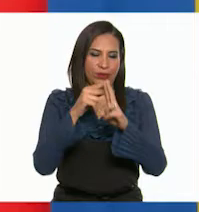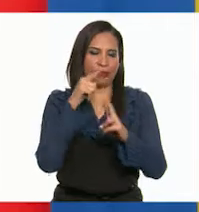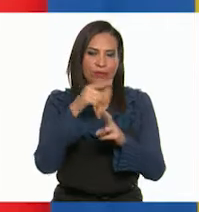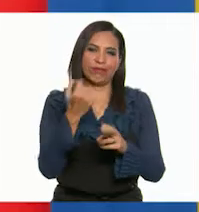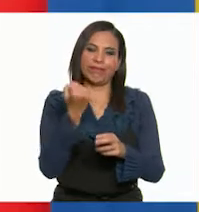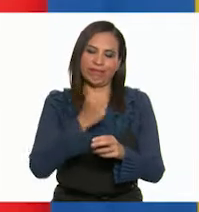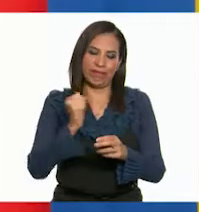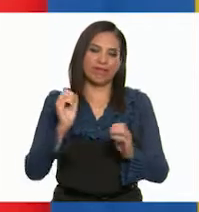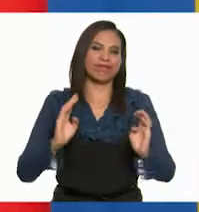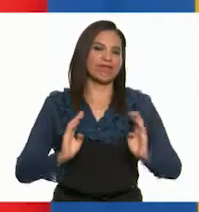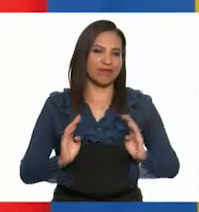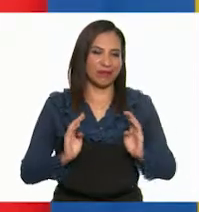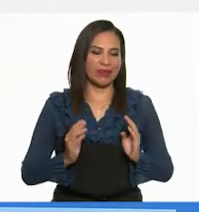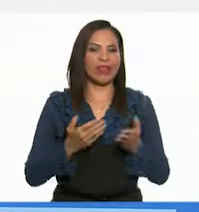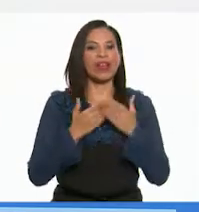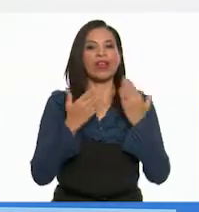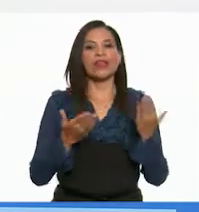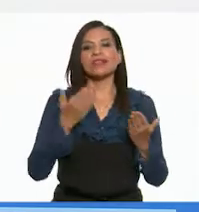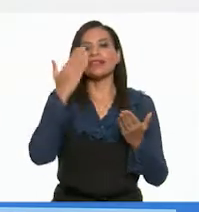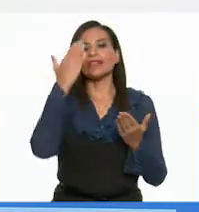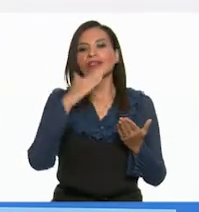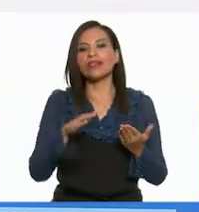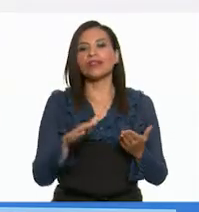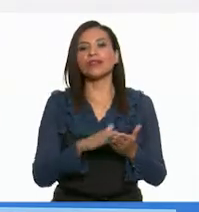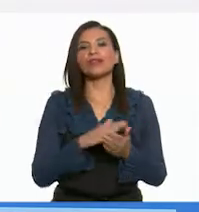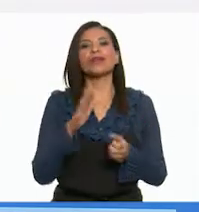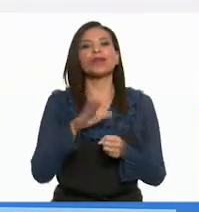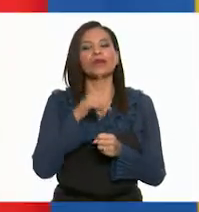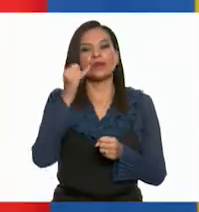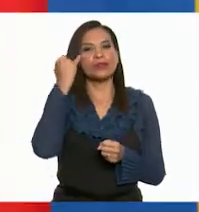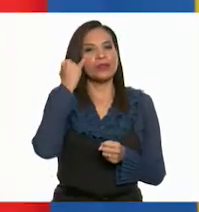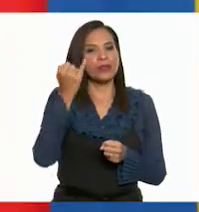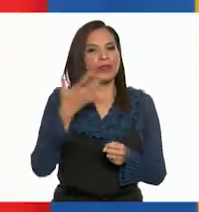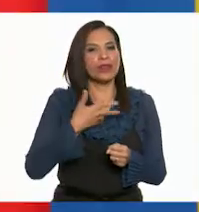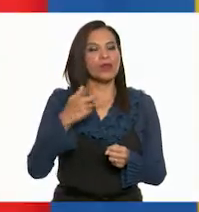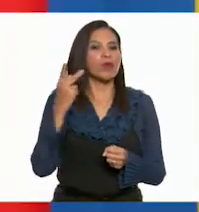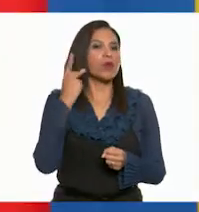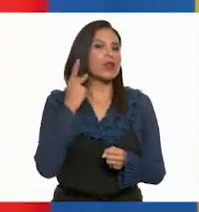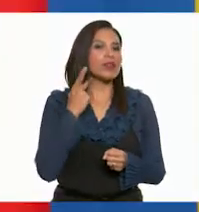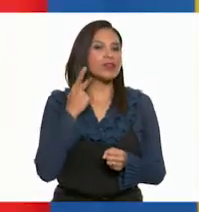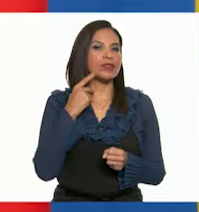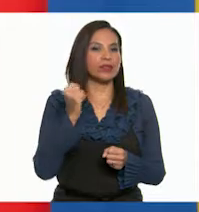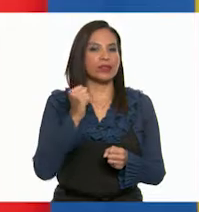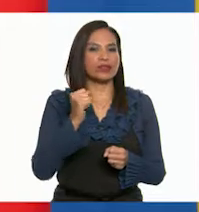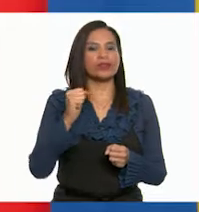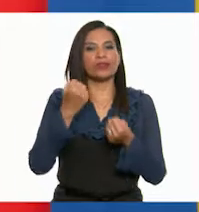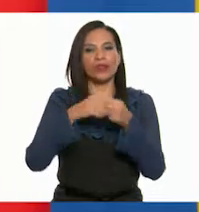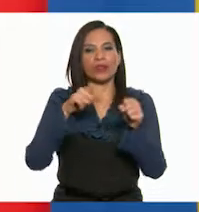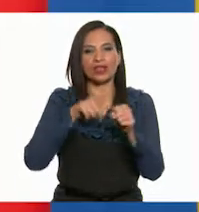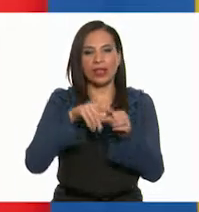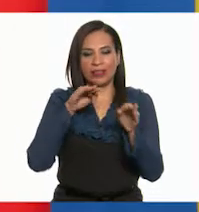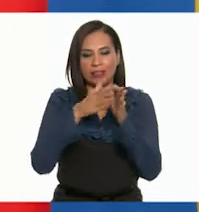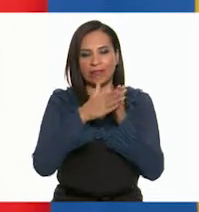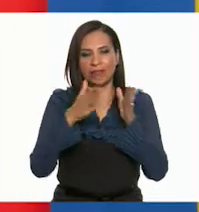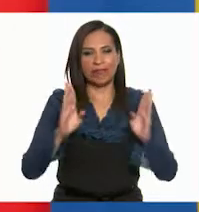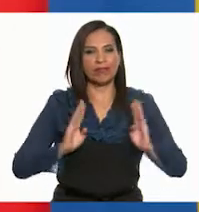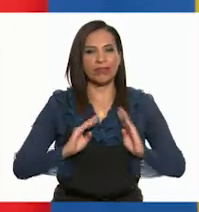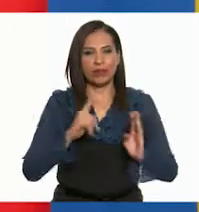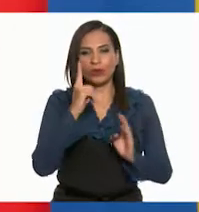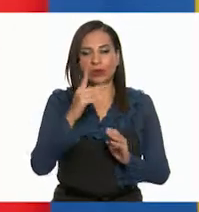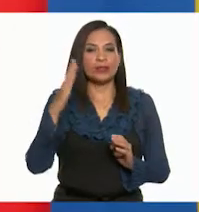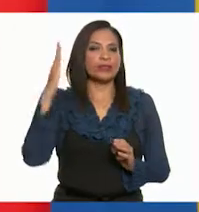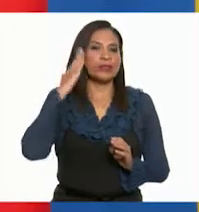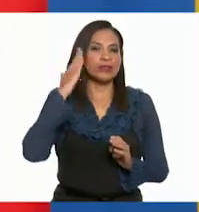hazaña militar. Ahora sabemos que por sus ideales políticos y sociales y su trayectoria militar, es uno de